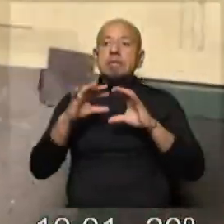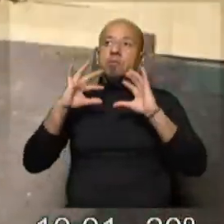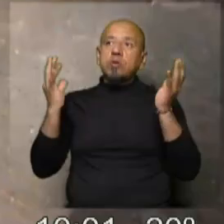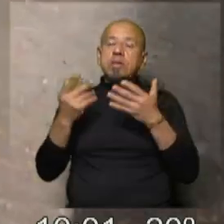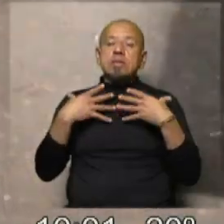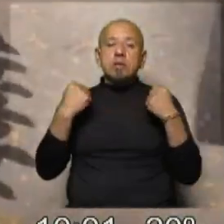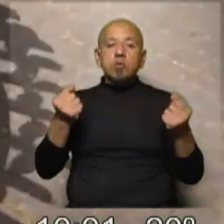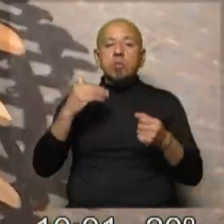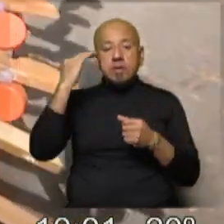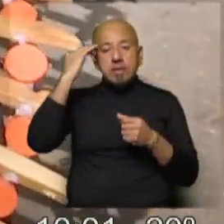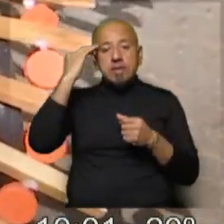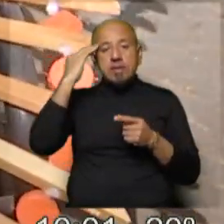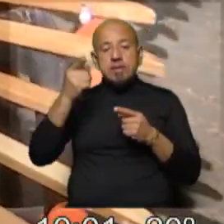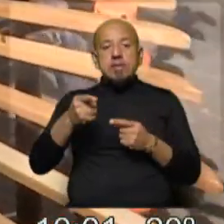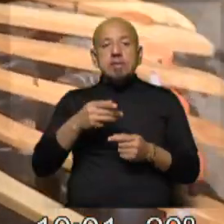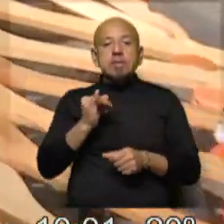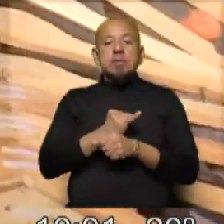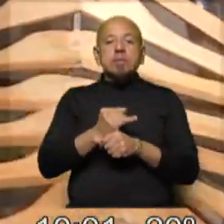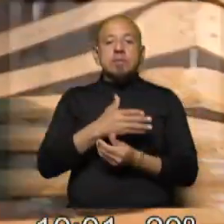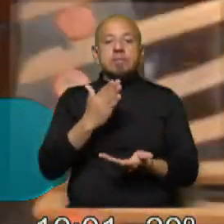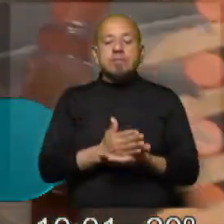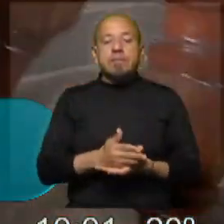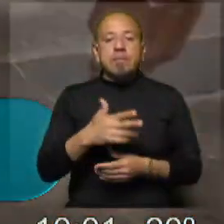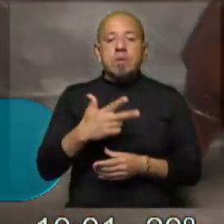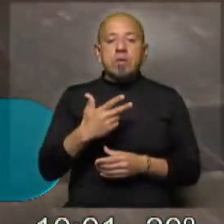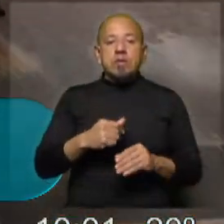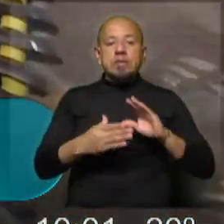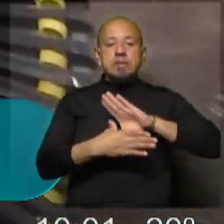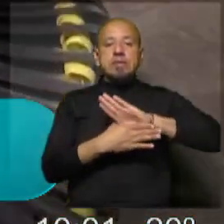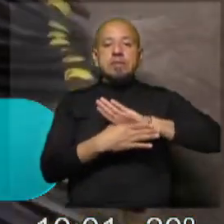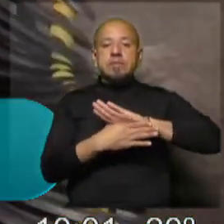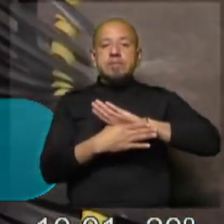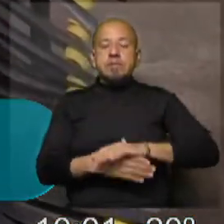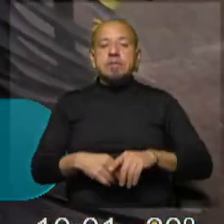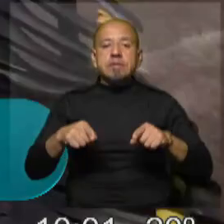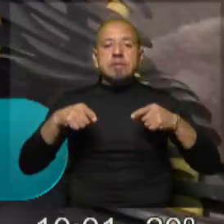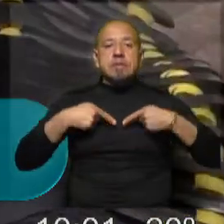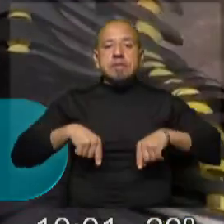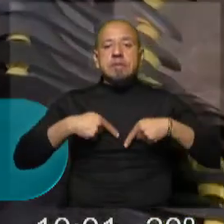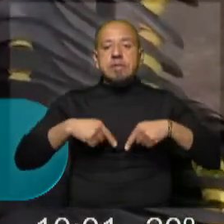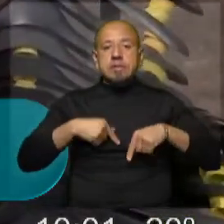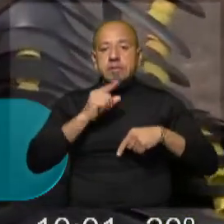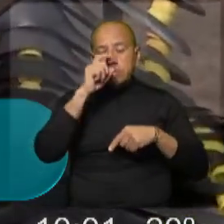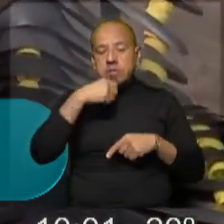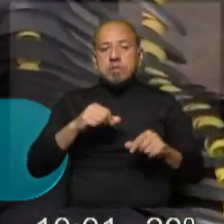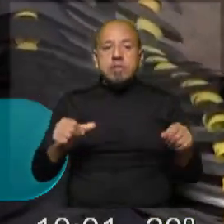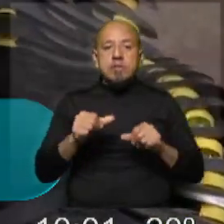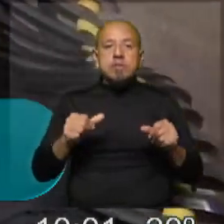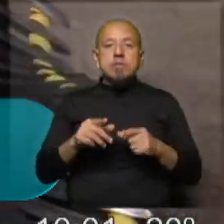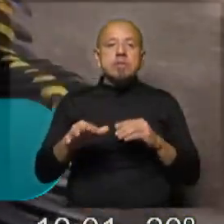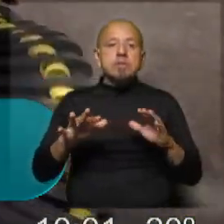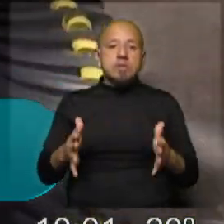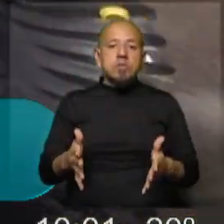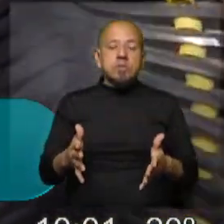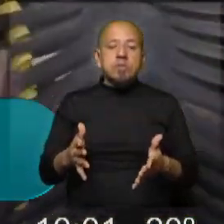Mental, la Institución Nacional de Derechos Humanos, el MIDES, también con el apoyo de la Intendencia de Montevideo, realizan una etapa